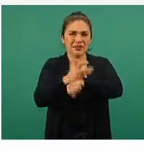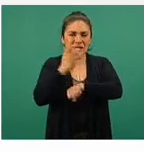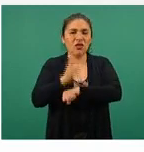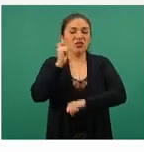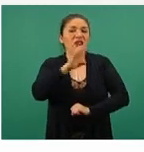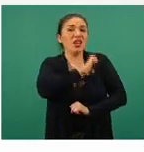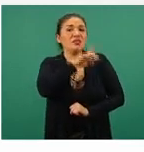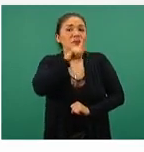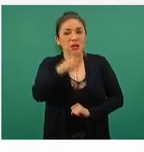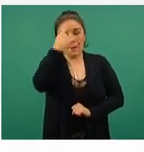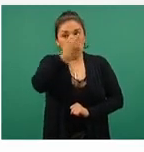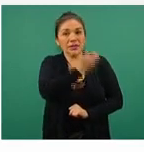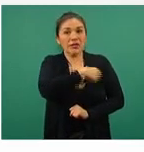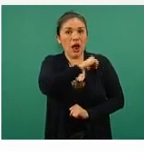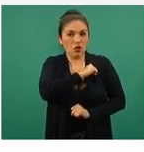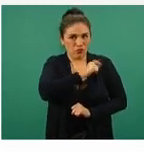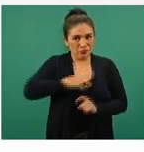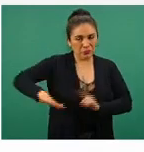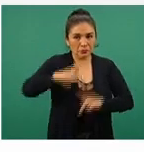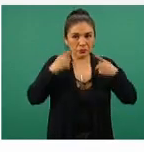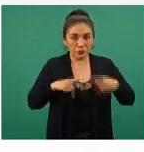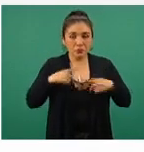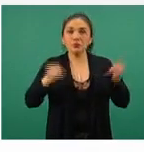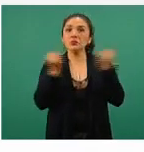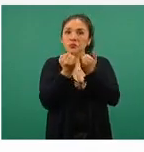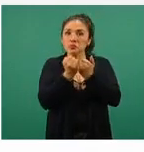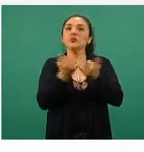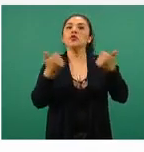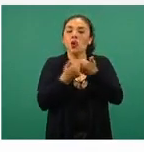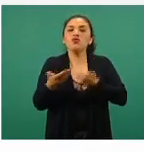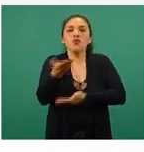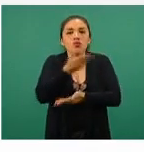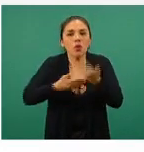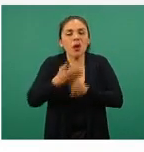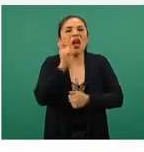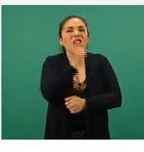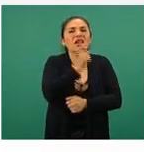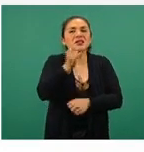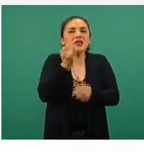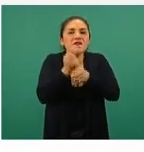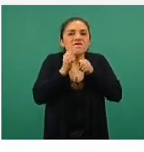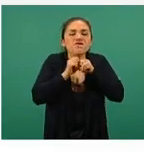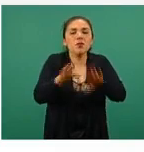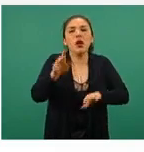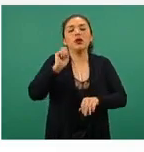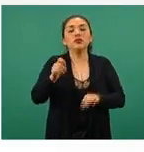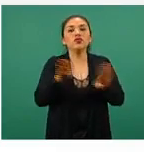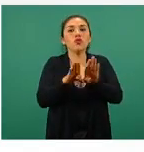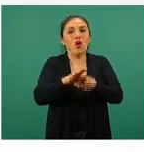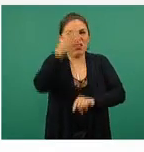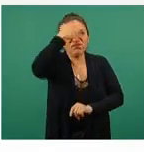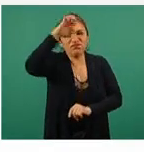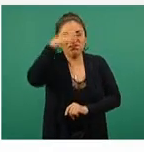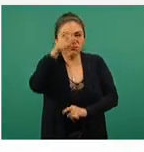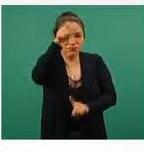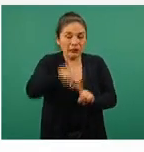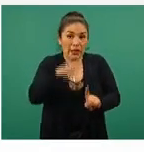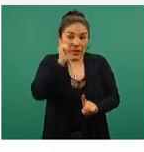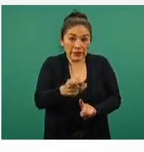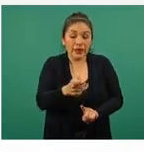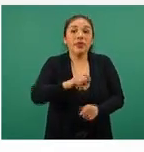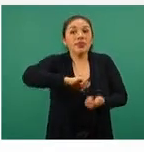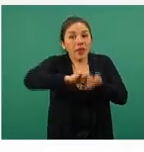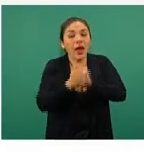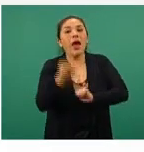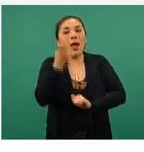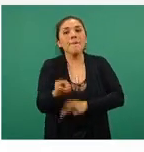es especialista en salud pública y de igual manera nos comparten toda la información en la que son expertise, y de ahí